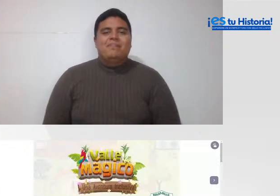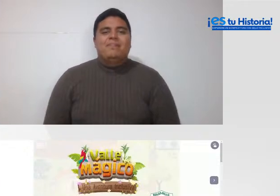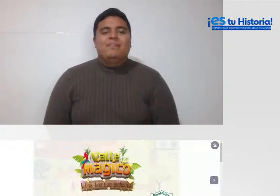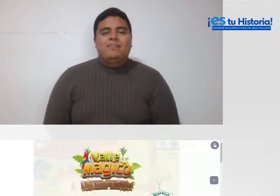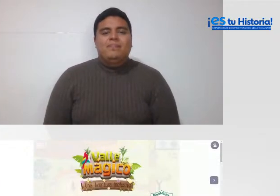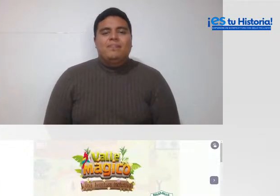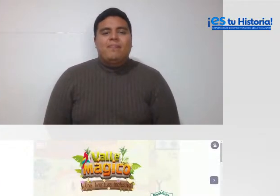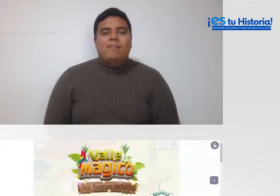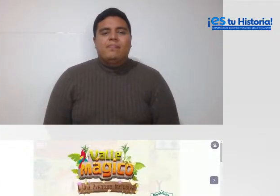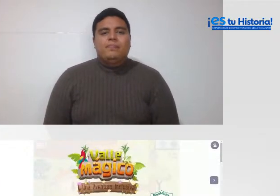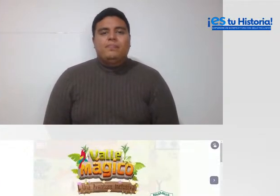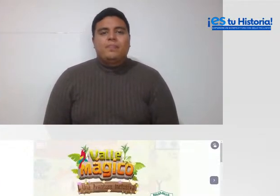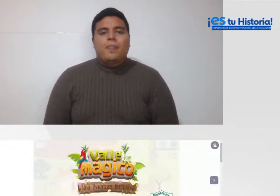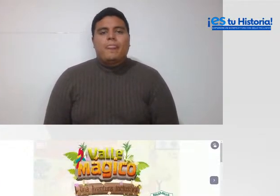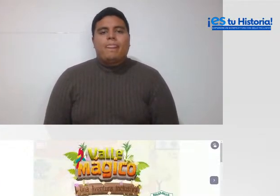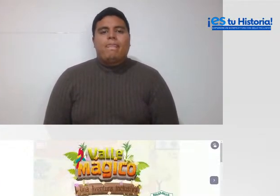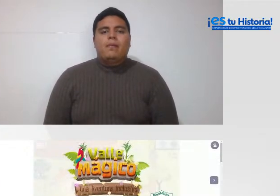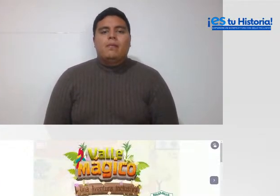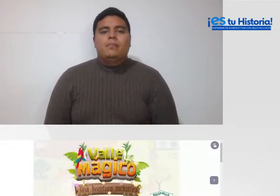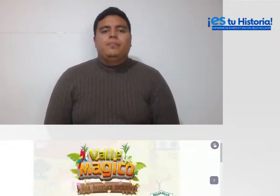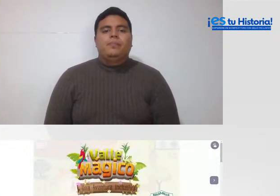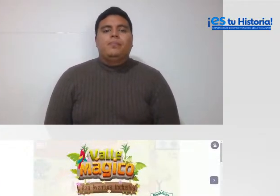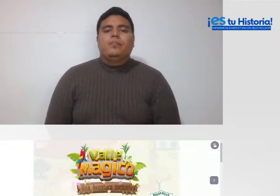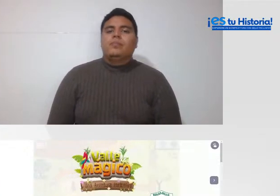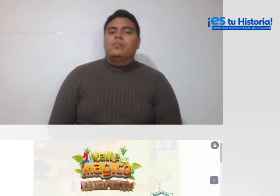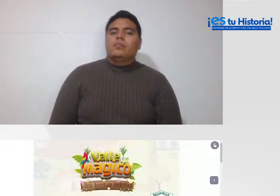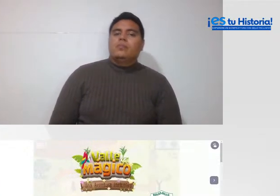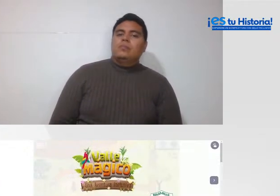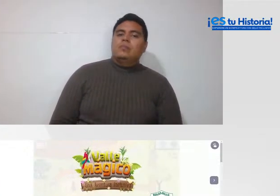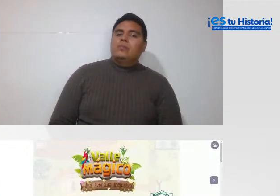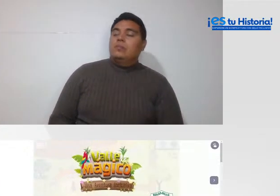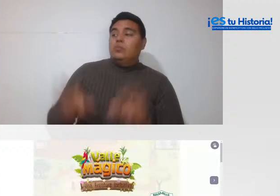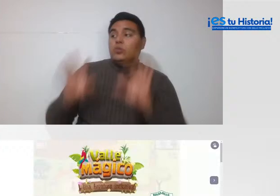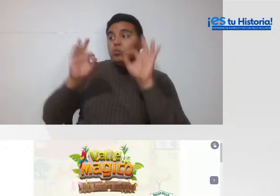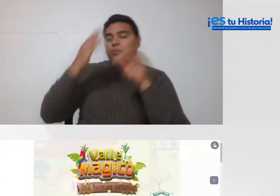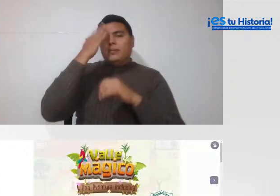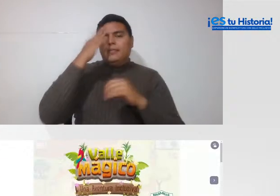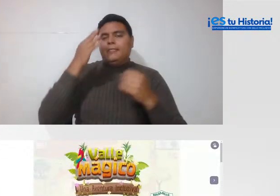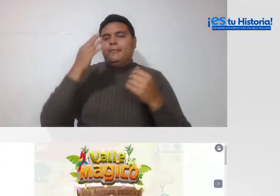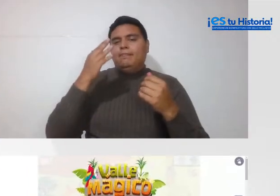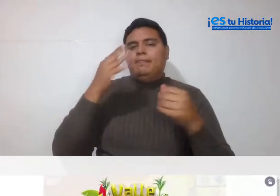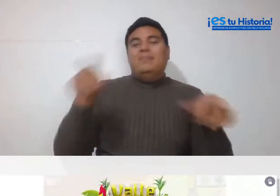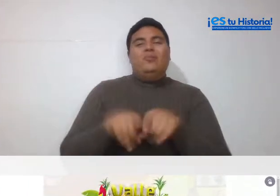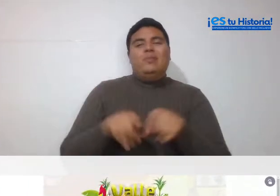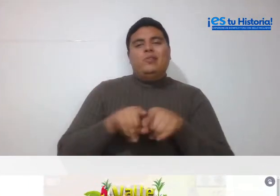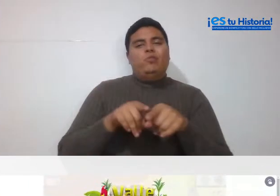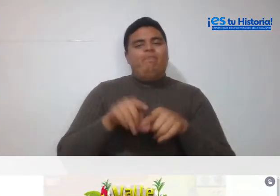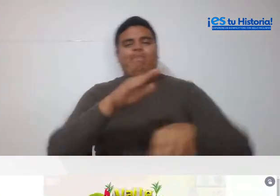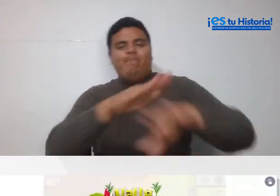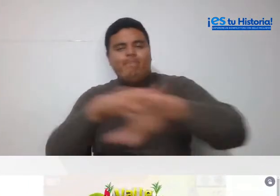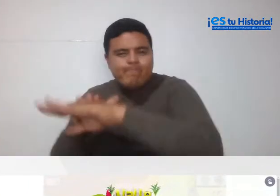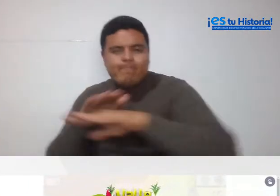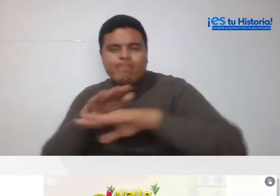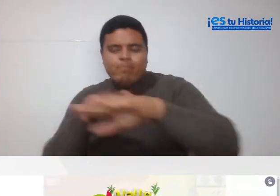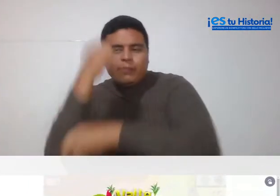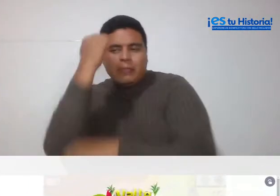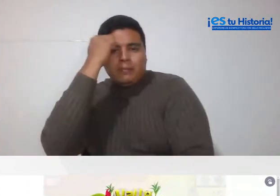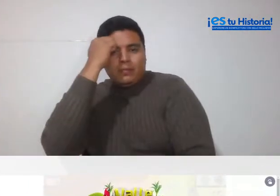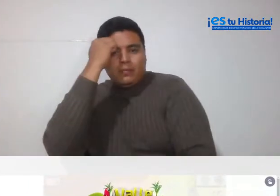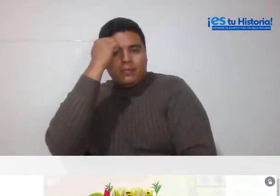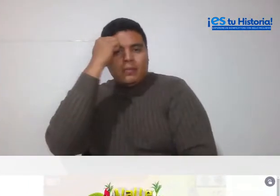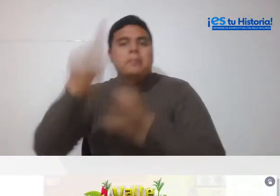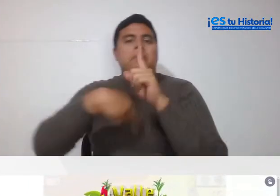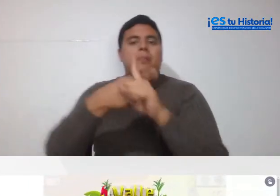Bueno, como usted dice, un aporte que yo le puedo dar no solo a los maestros, sino también a los padres de familia, es